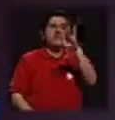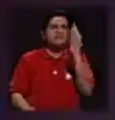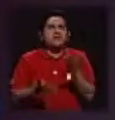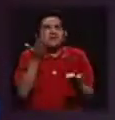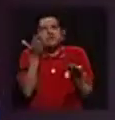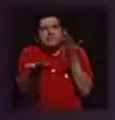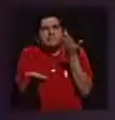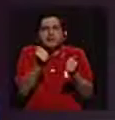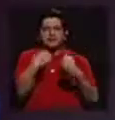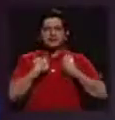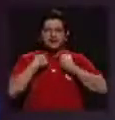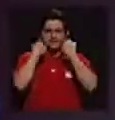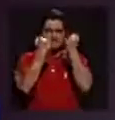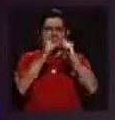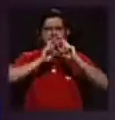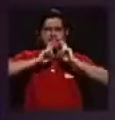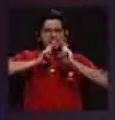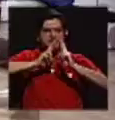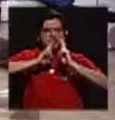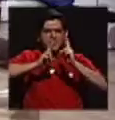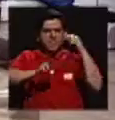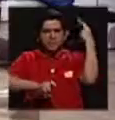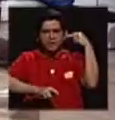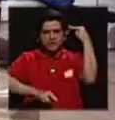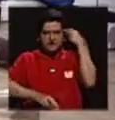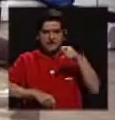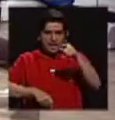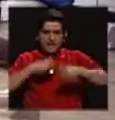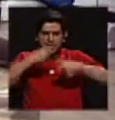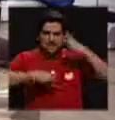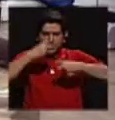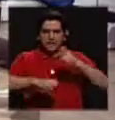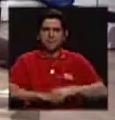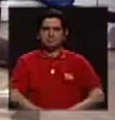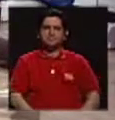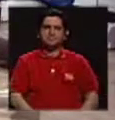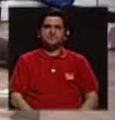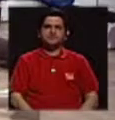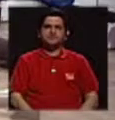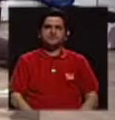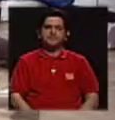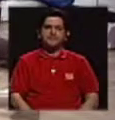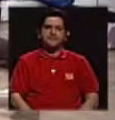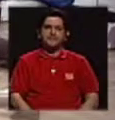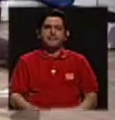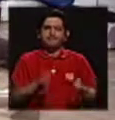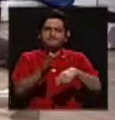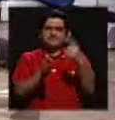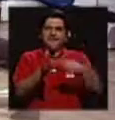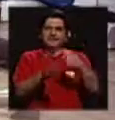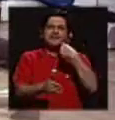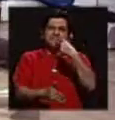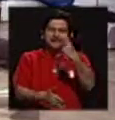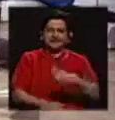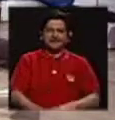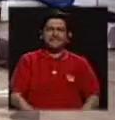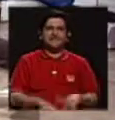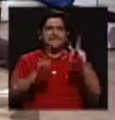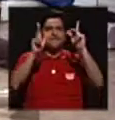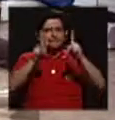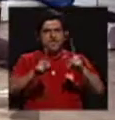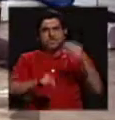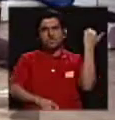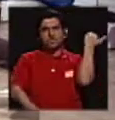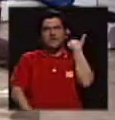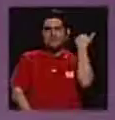u otra forma fortalecer la respuesta del Estado frente a la problemática. Sí, muchas ocasiones se dice que las personas que